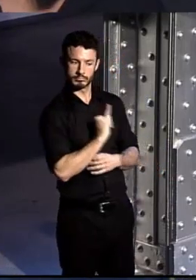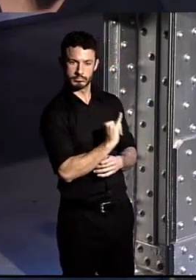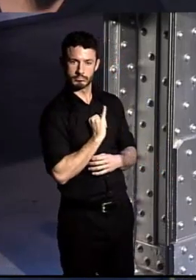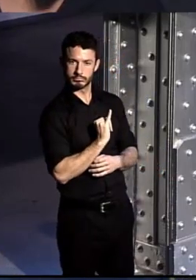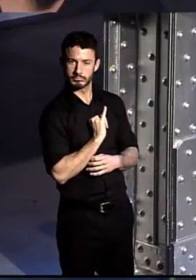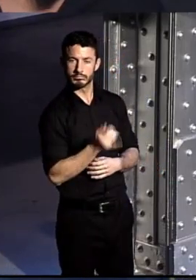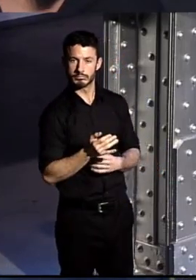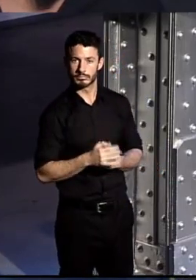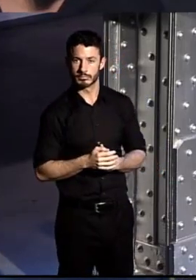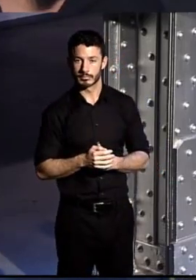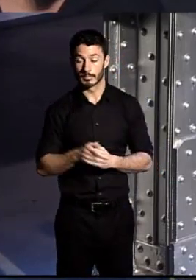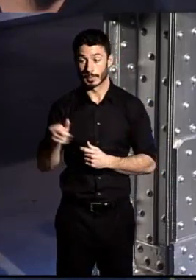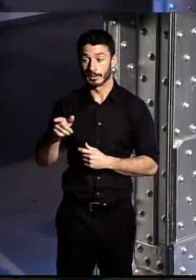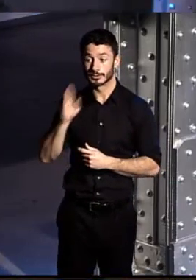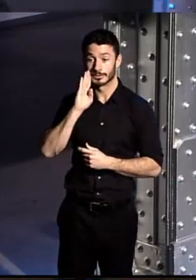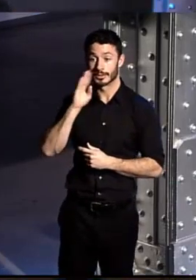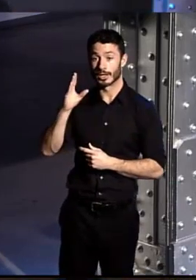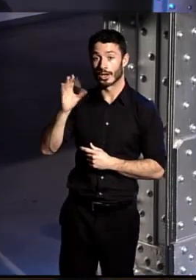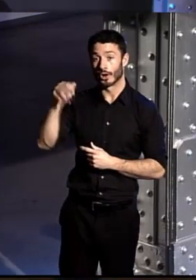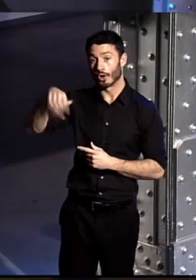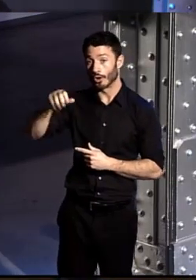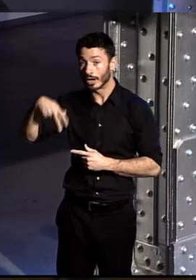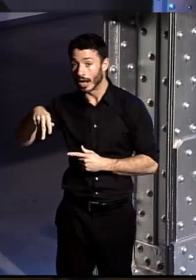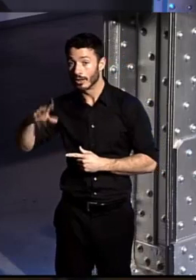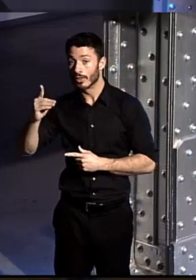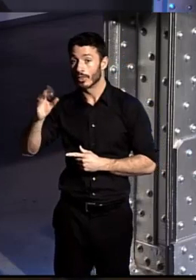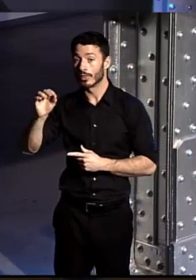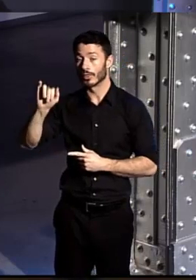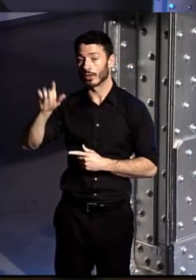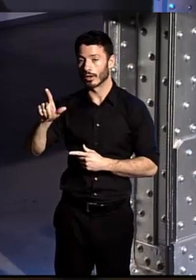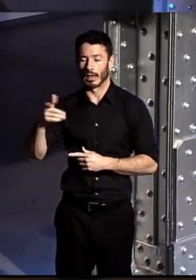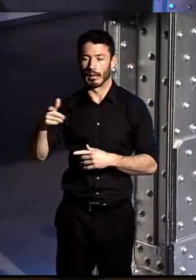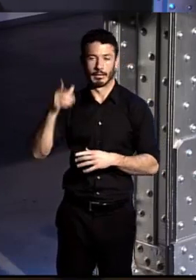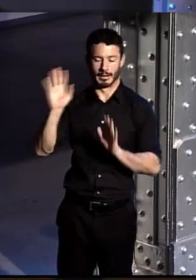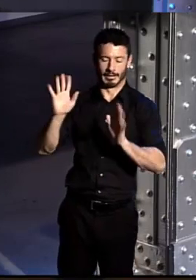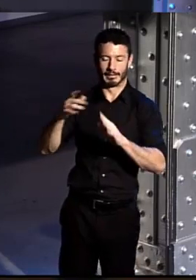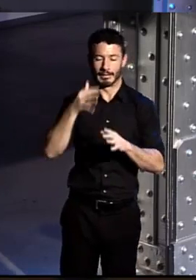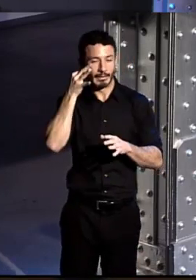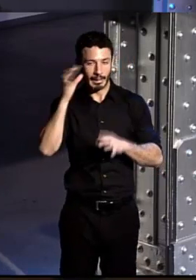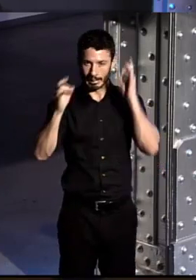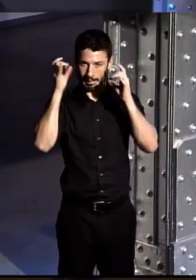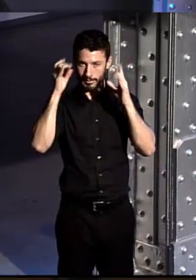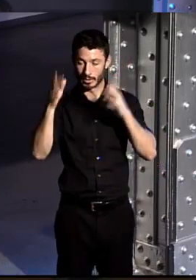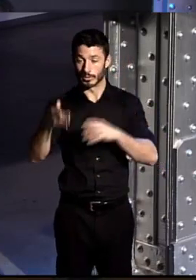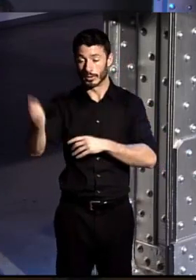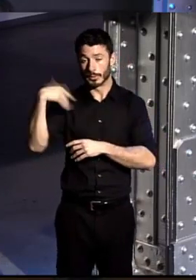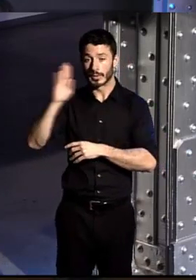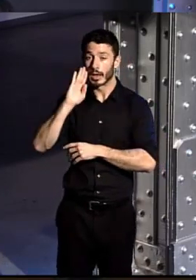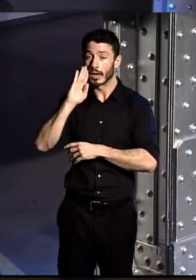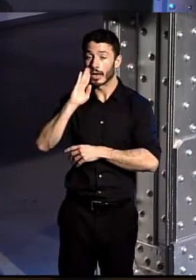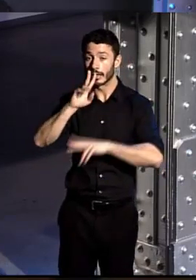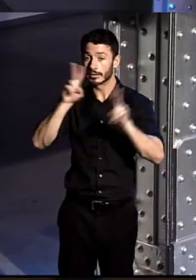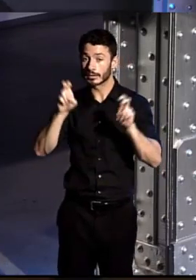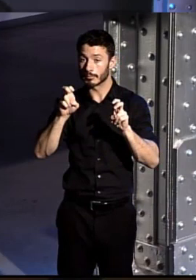que con esto de Conan Doyle nos vas a... No, pues es que es una tontería, pero cuando habíais hablado antes de las